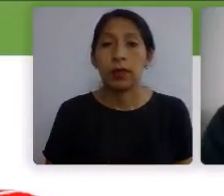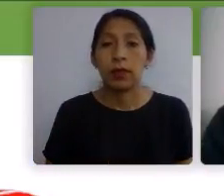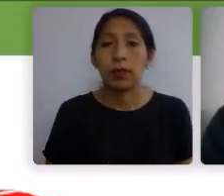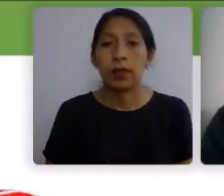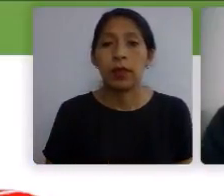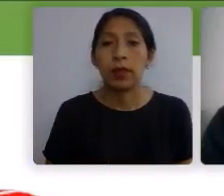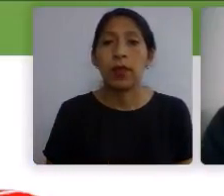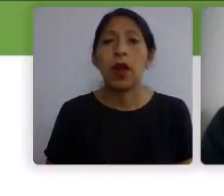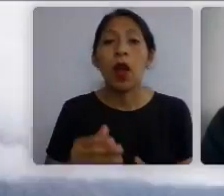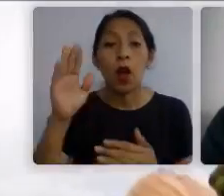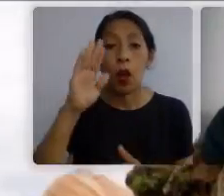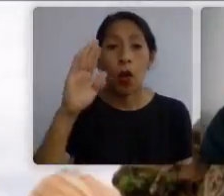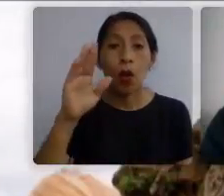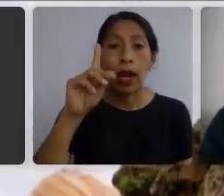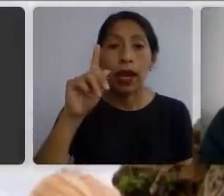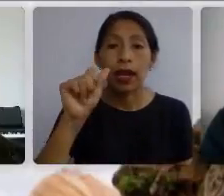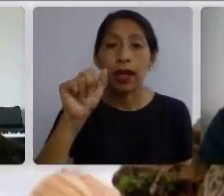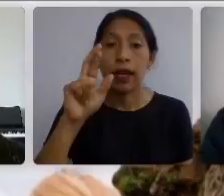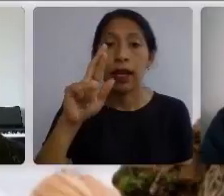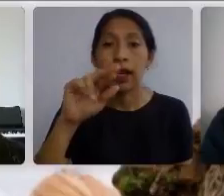Hola, Karina, nuevamente.